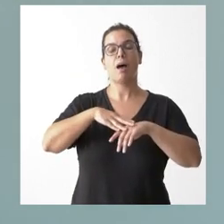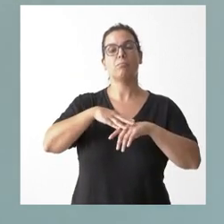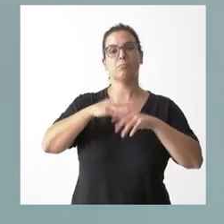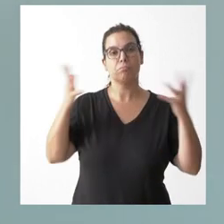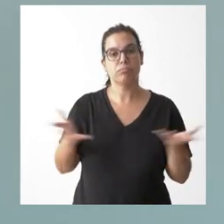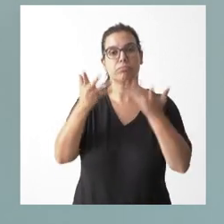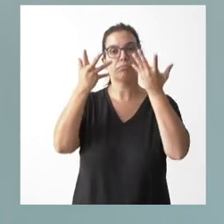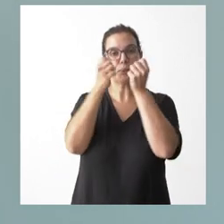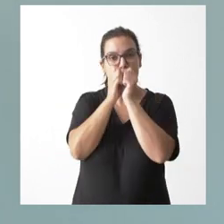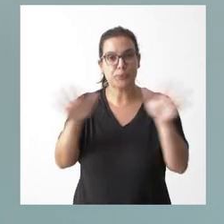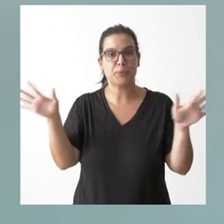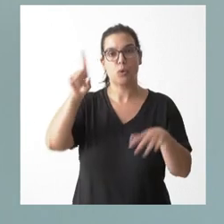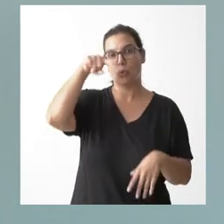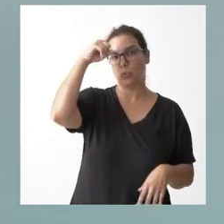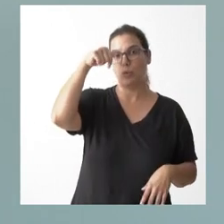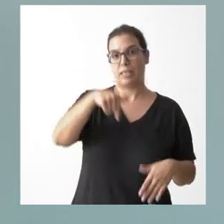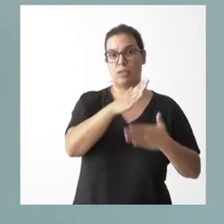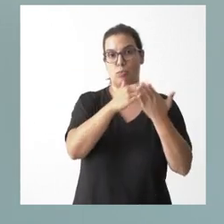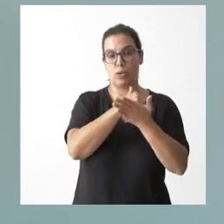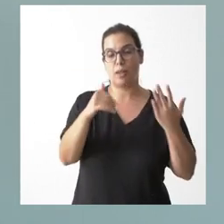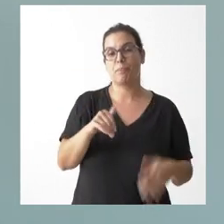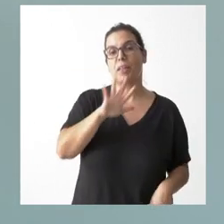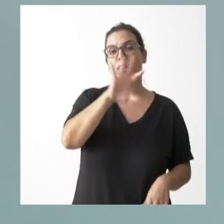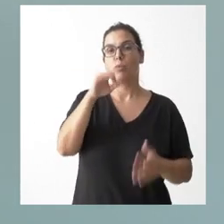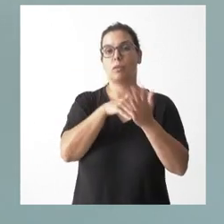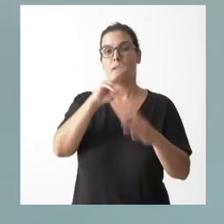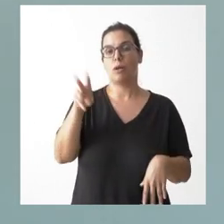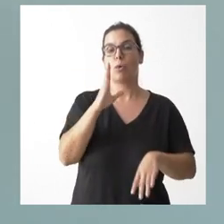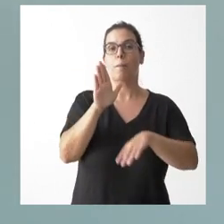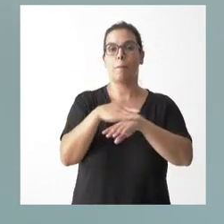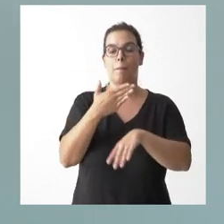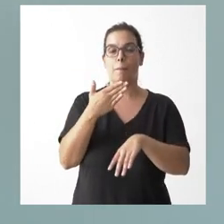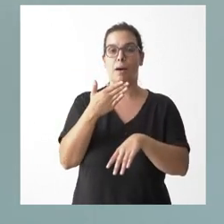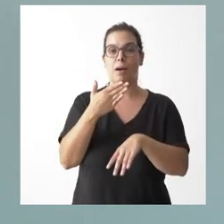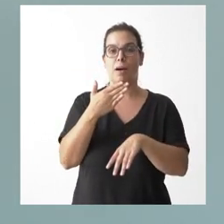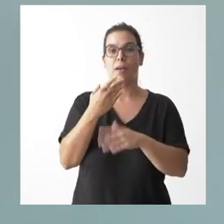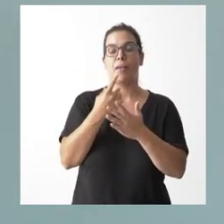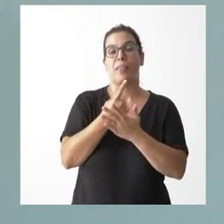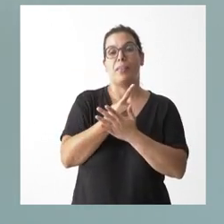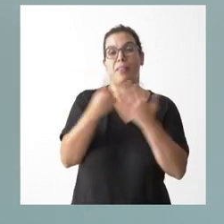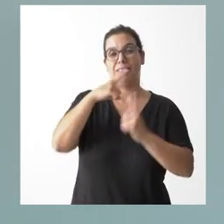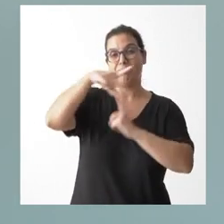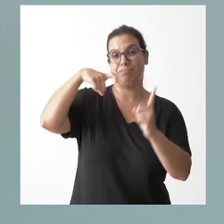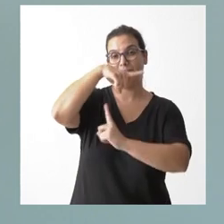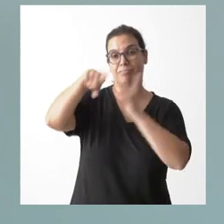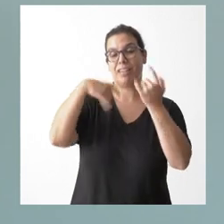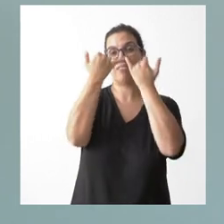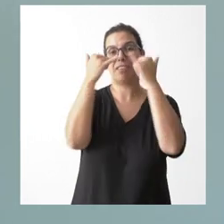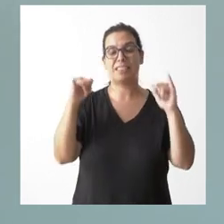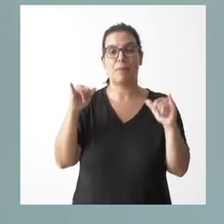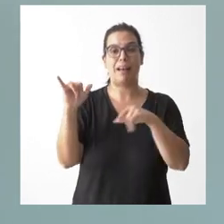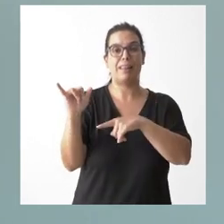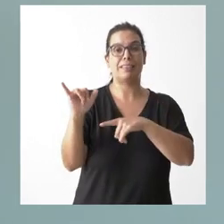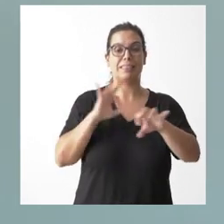cultura en nuestra comunidad autónoma. 50.000 euros para la 16 edición del Festival de